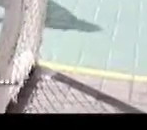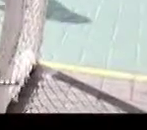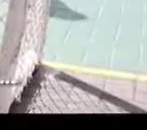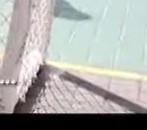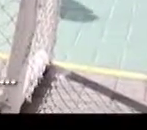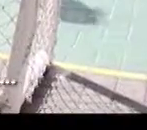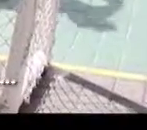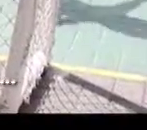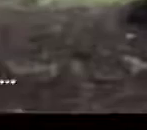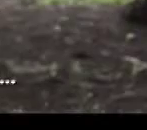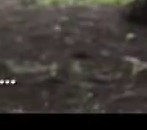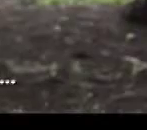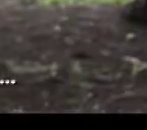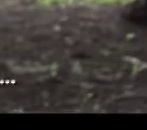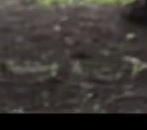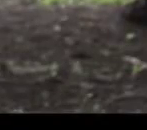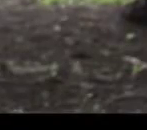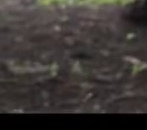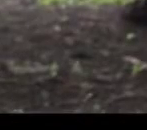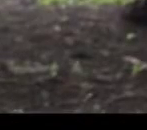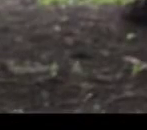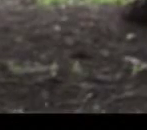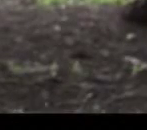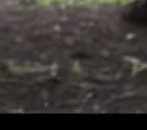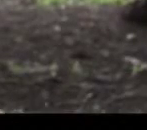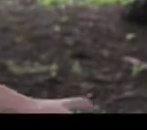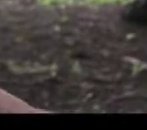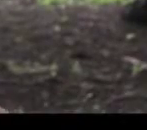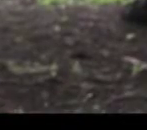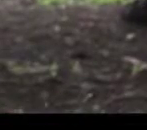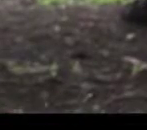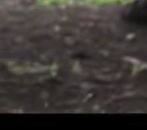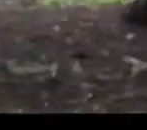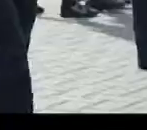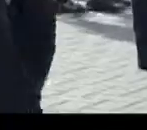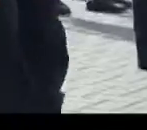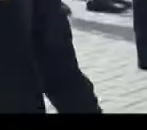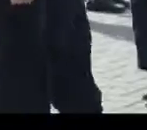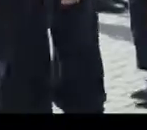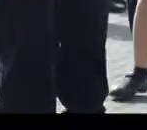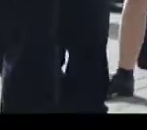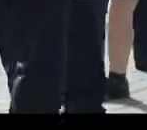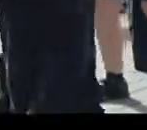Como ser muy buenos en el fútbol o cosas así.